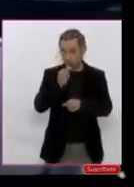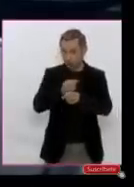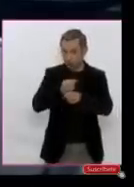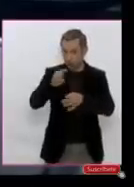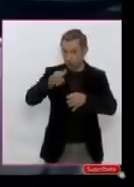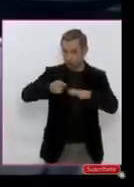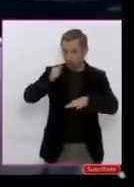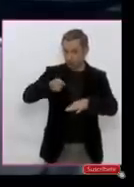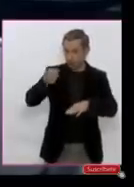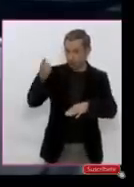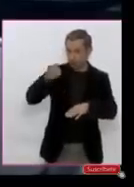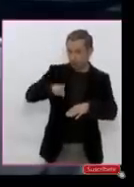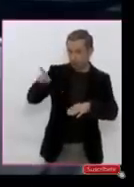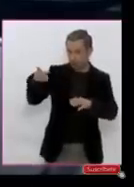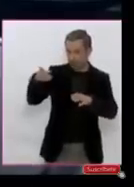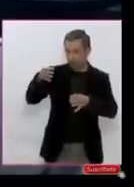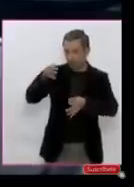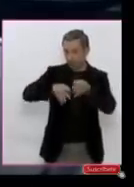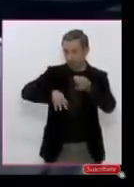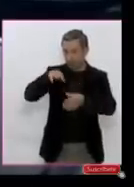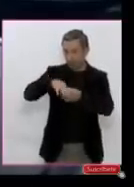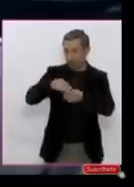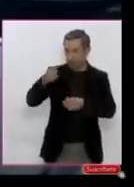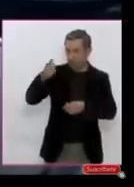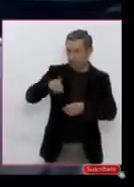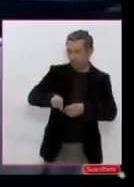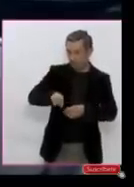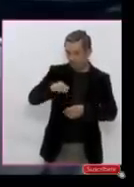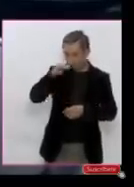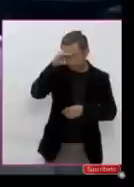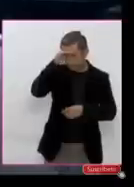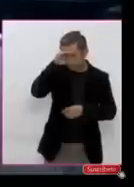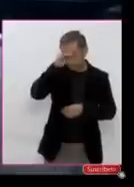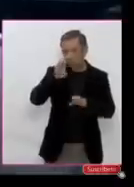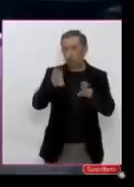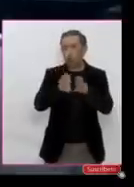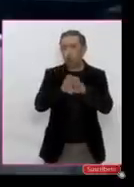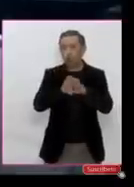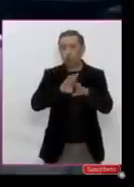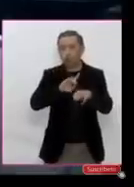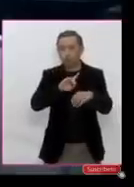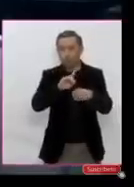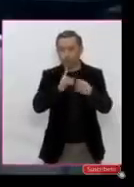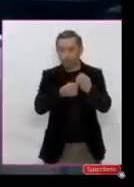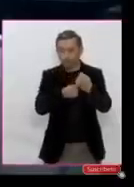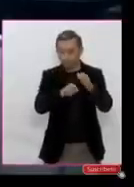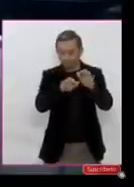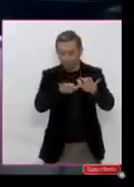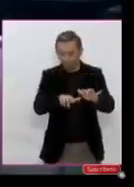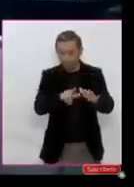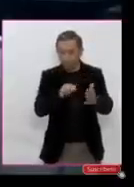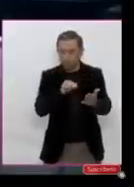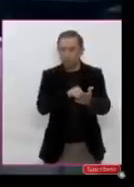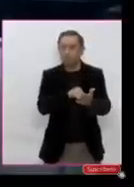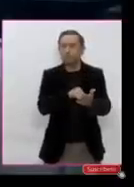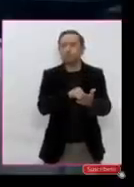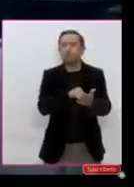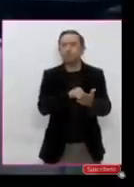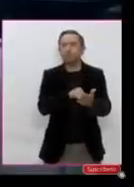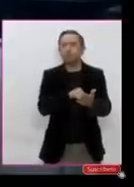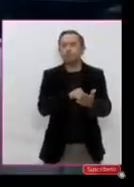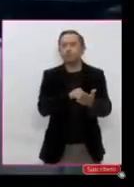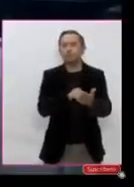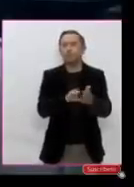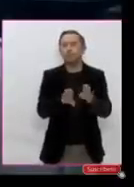del tribunal electoral hubiera emitido un pronunciamiento de fondo respecto de la